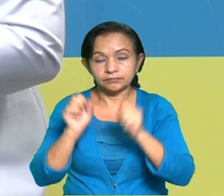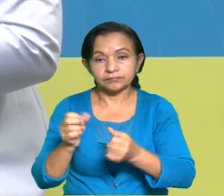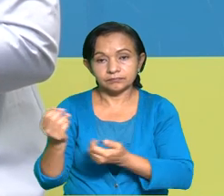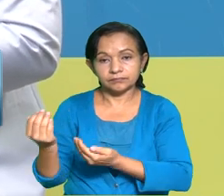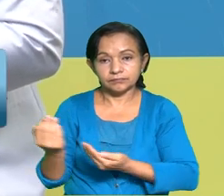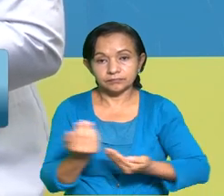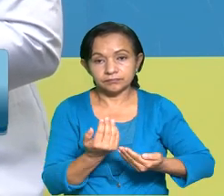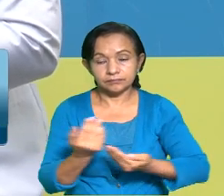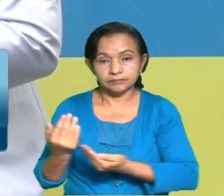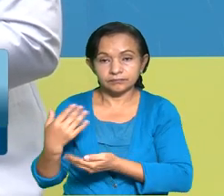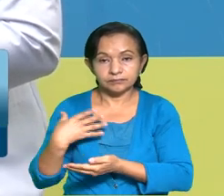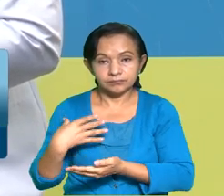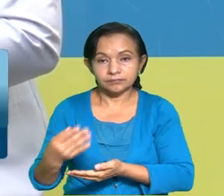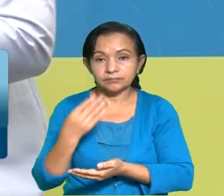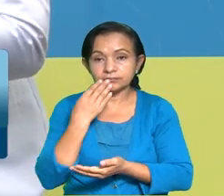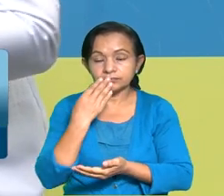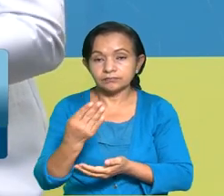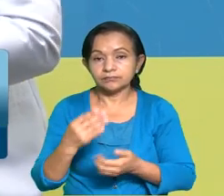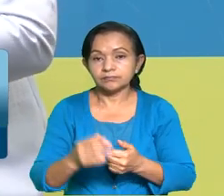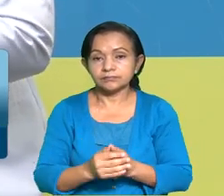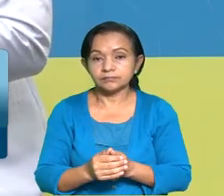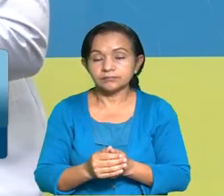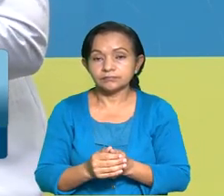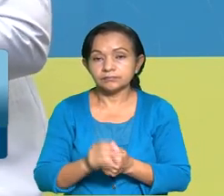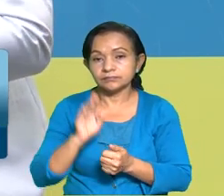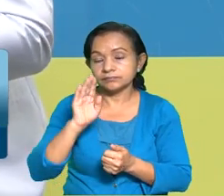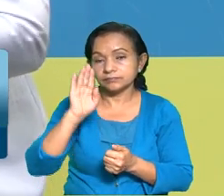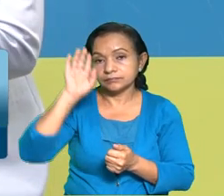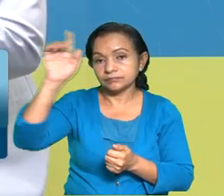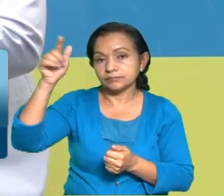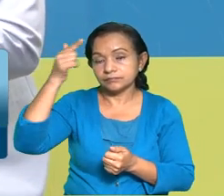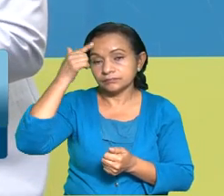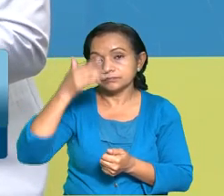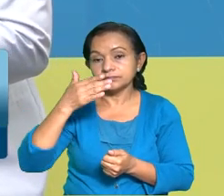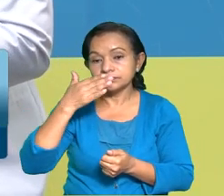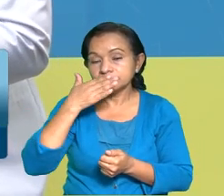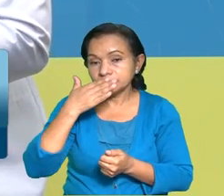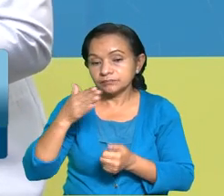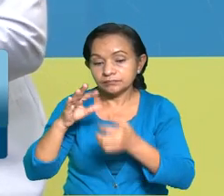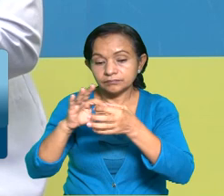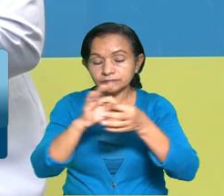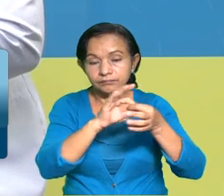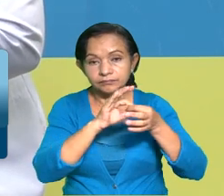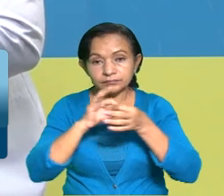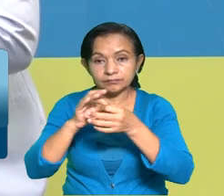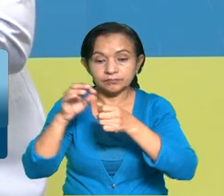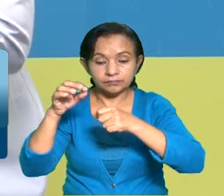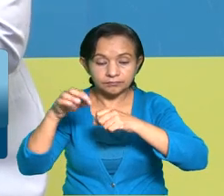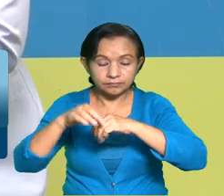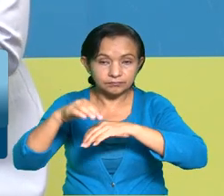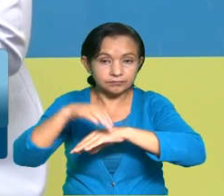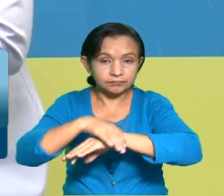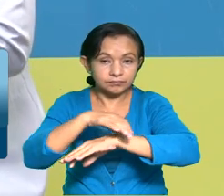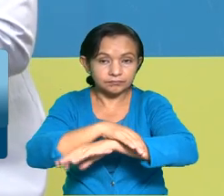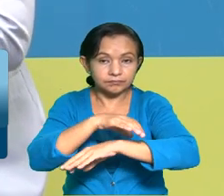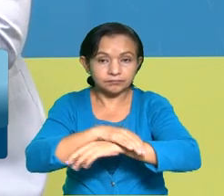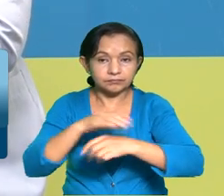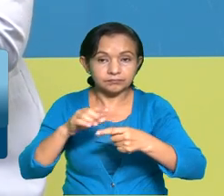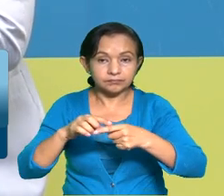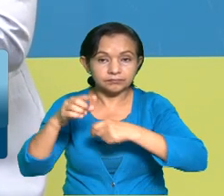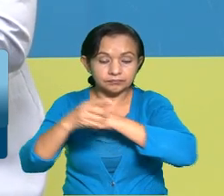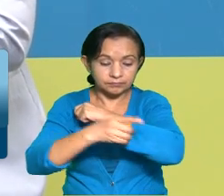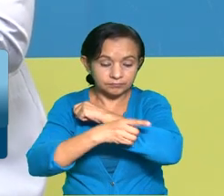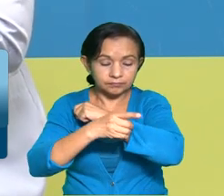lactancia materna de calidad. Entonces, el gobierno de Reconciliación y Unidad Nacional, de nuestra compañera Rosario y Daniel